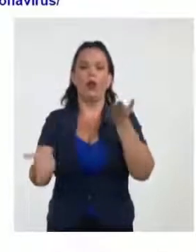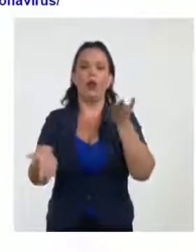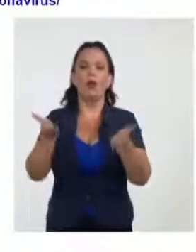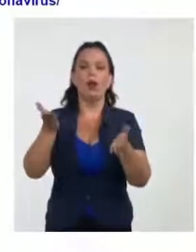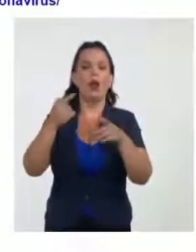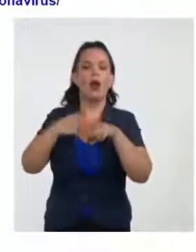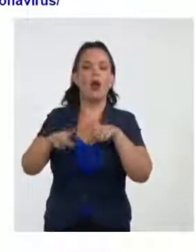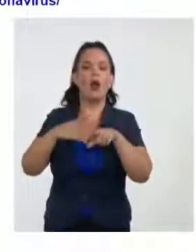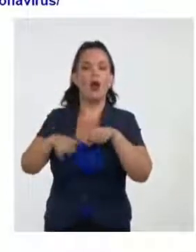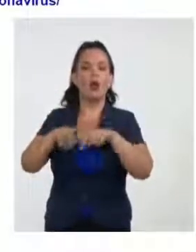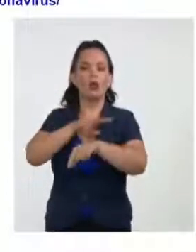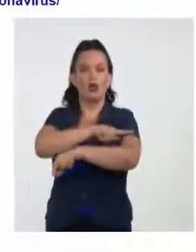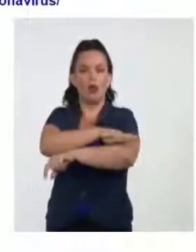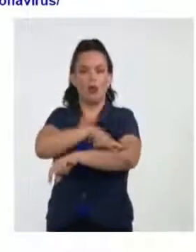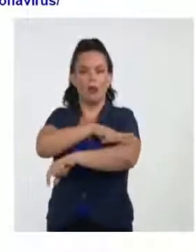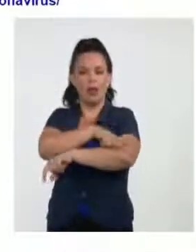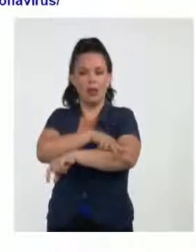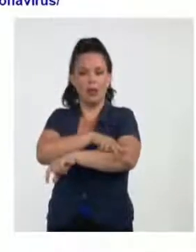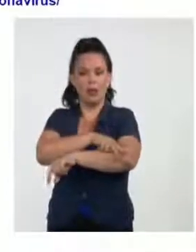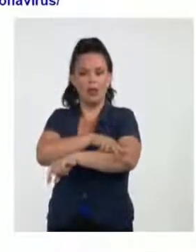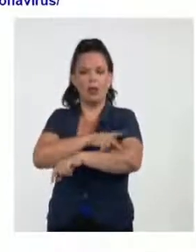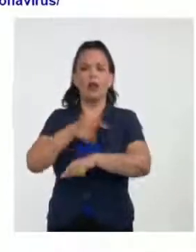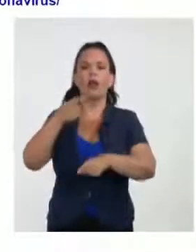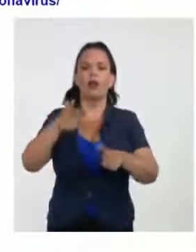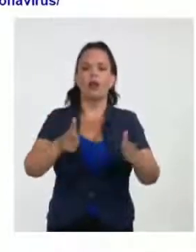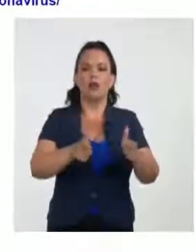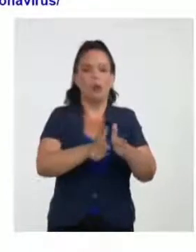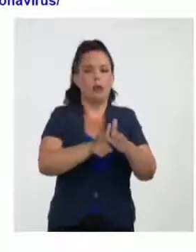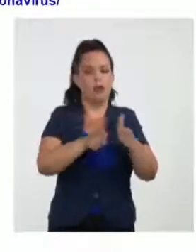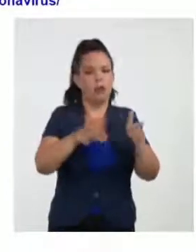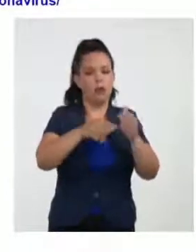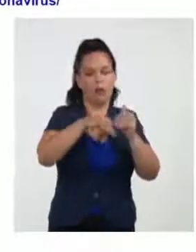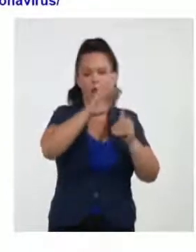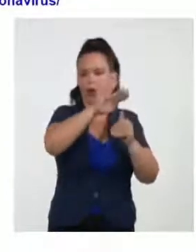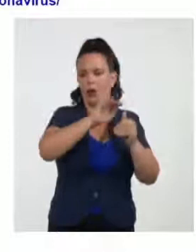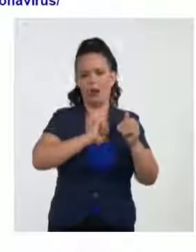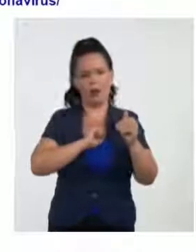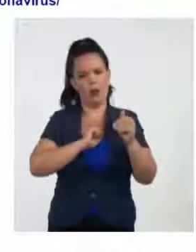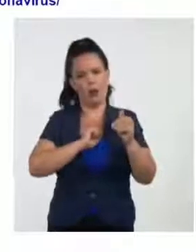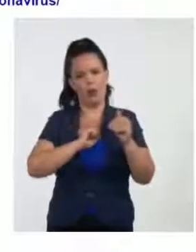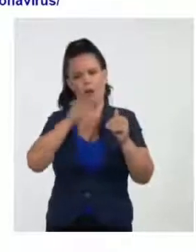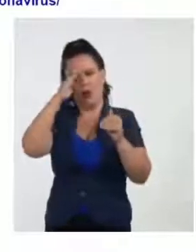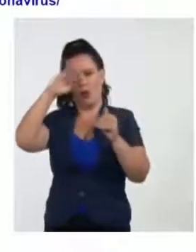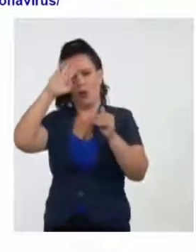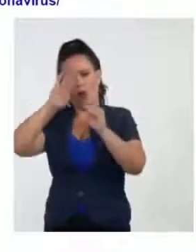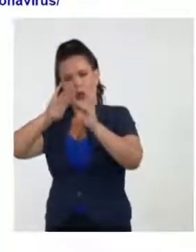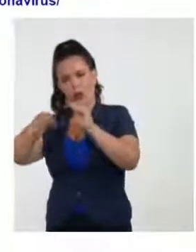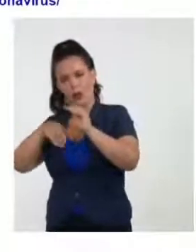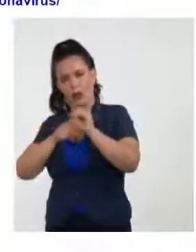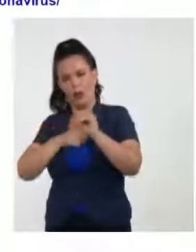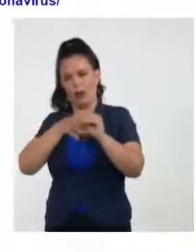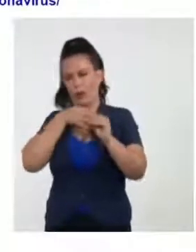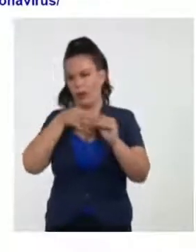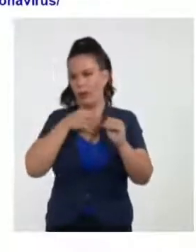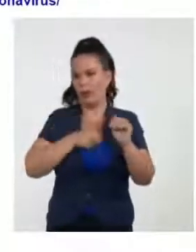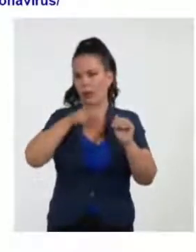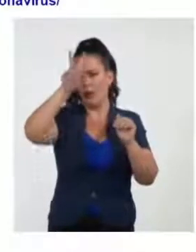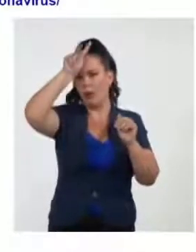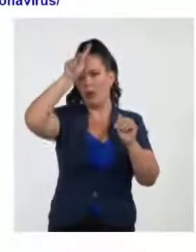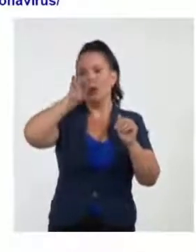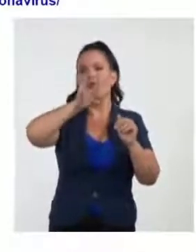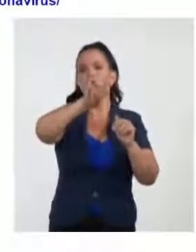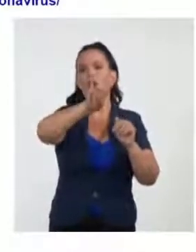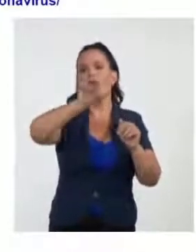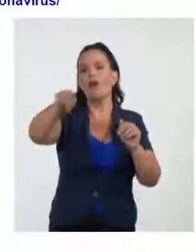es muy elevada en comparación con la nuestra. Por mencionar nada más que alguna, Perú con una letalidad de